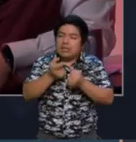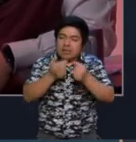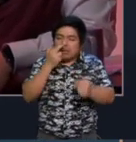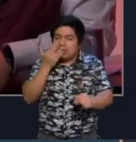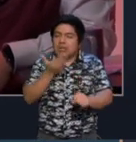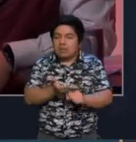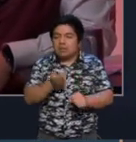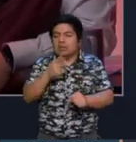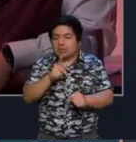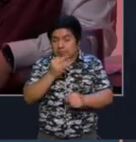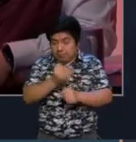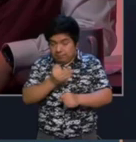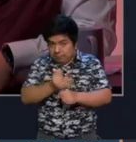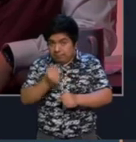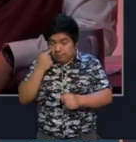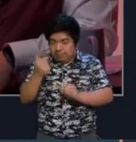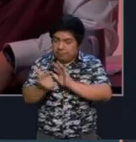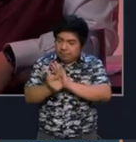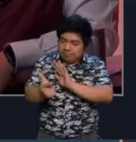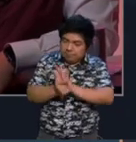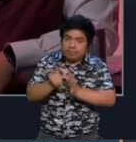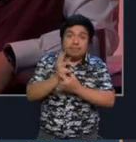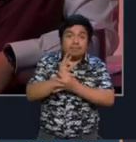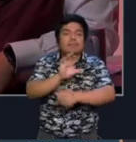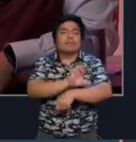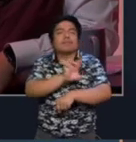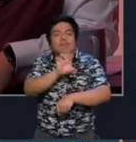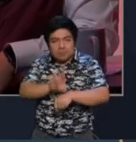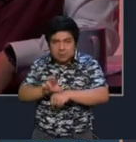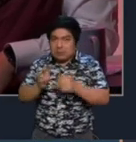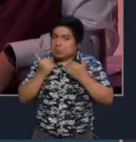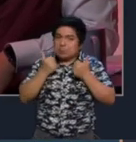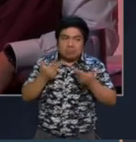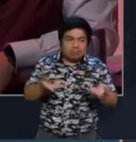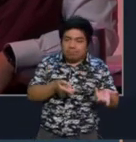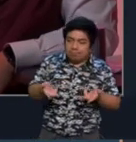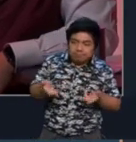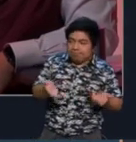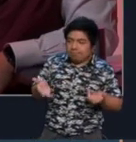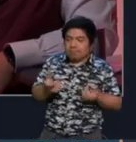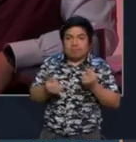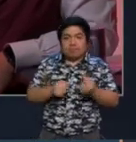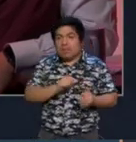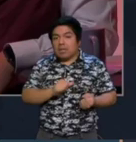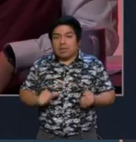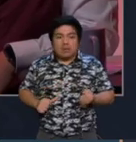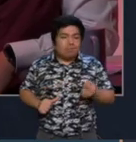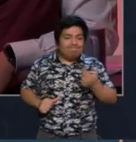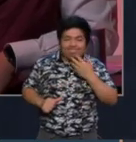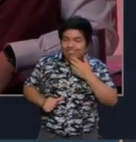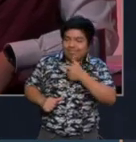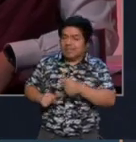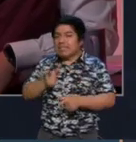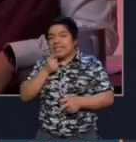los municipios. Aquí lo que da la legislación es un esquema de coordinación que no se ha sabido aprovechar y por eso las alcaldías tienen que recurrir a contratar